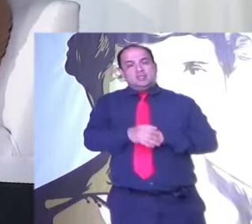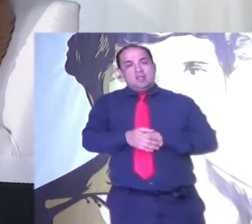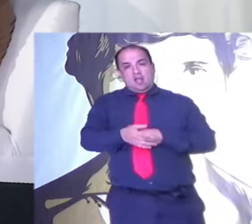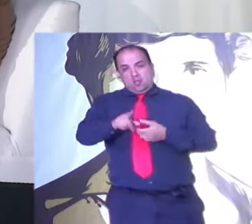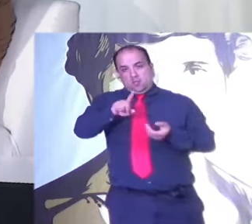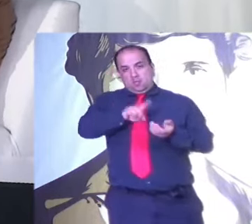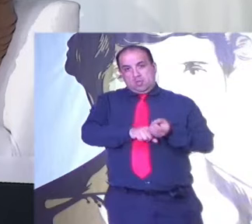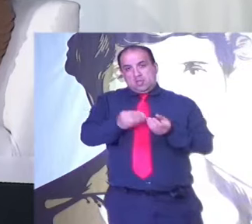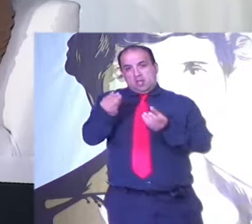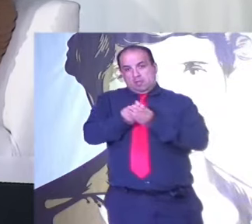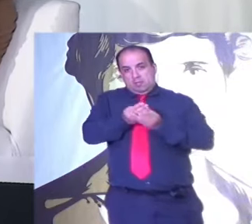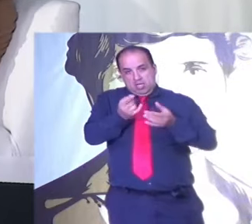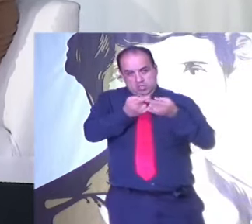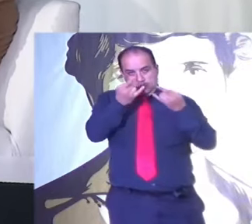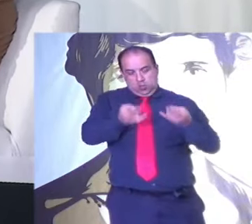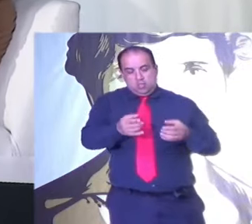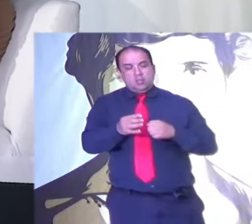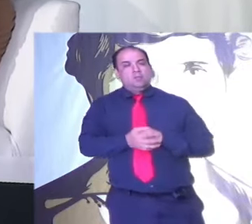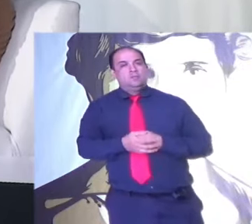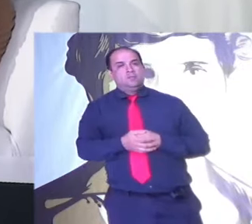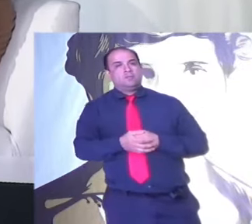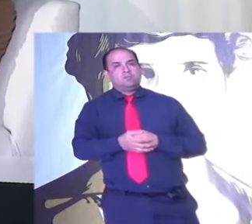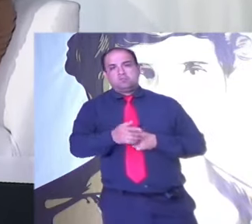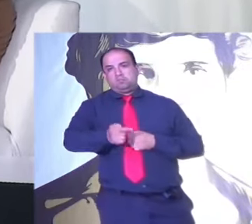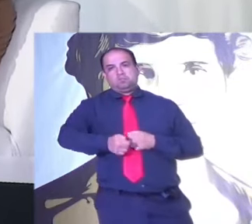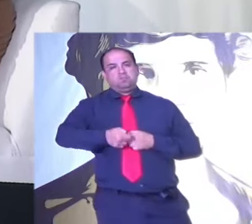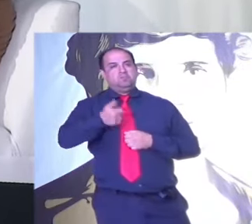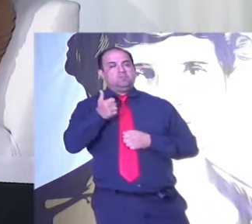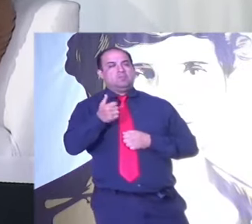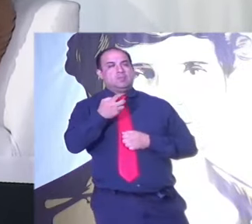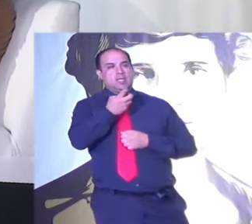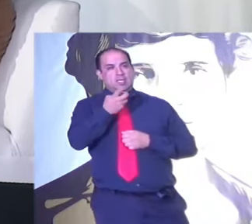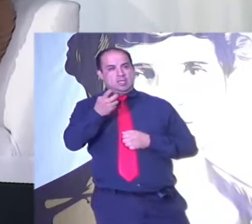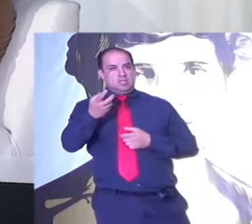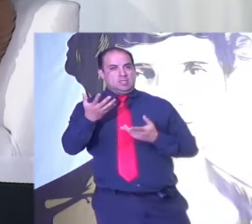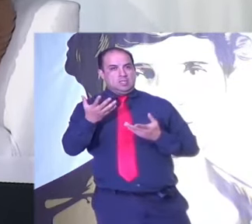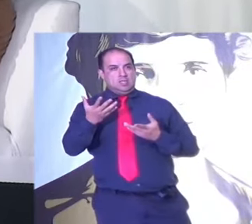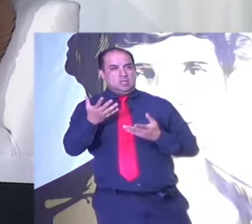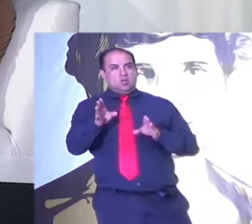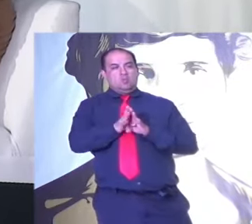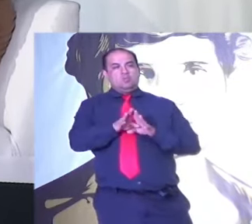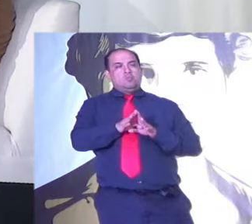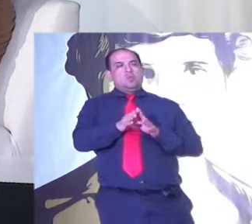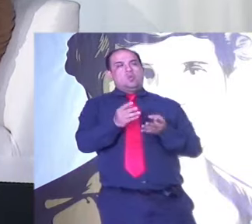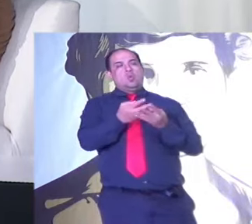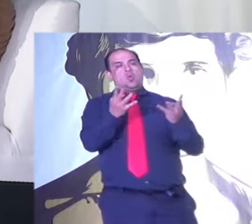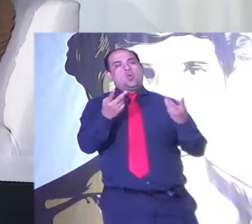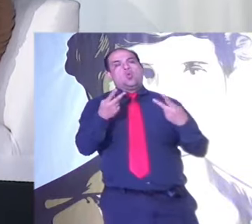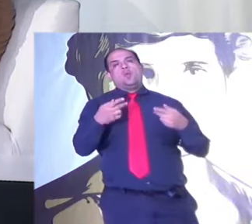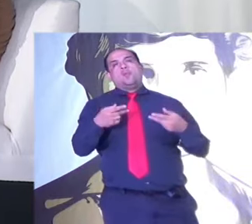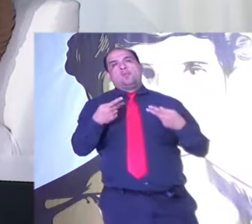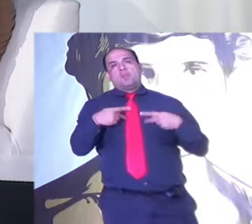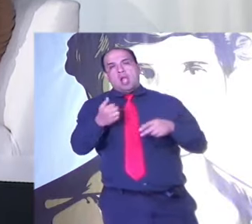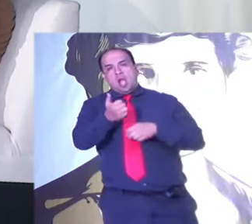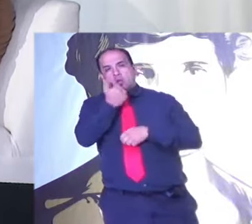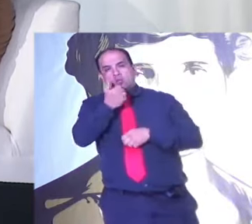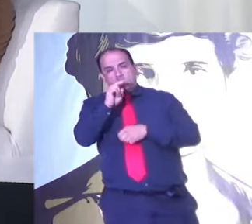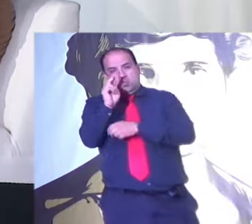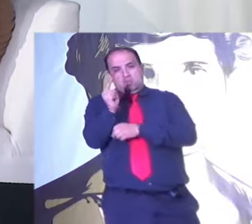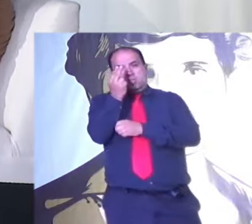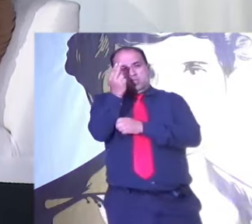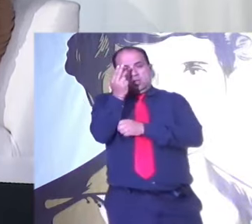antología? Sí, fíjate, ¿no?, que originalmente, cuando, porque son estos chicos como de universitarios, porque hay muchos estudiantes, sobre todo de